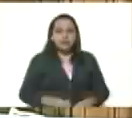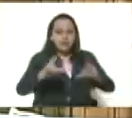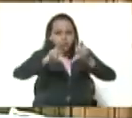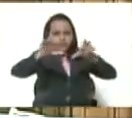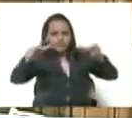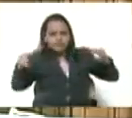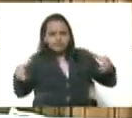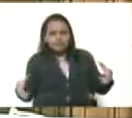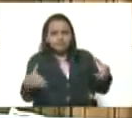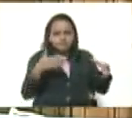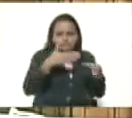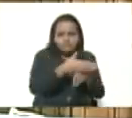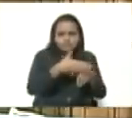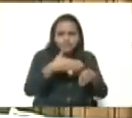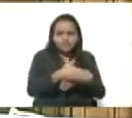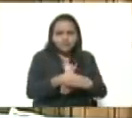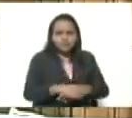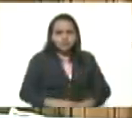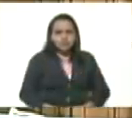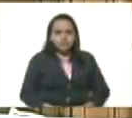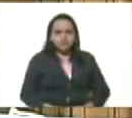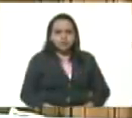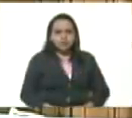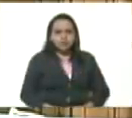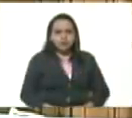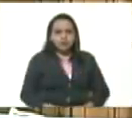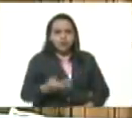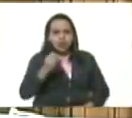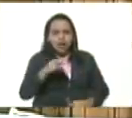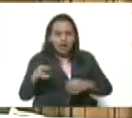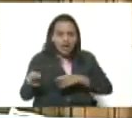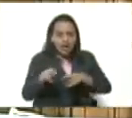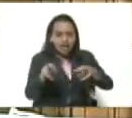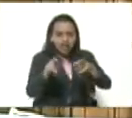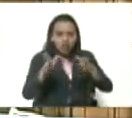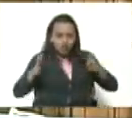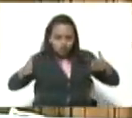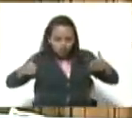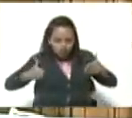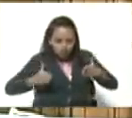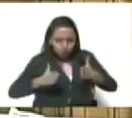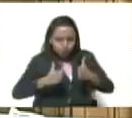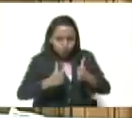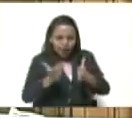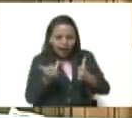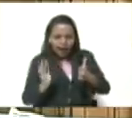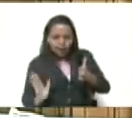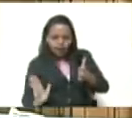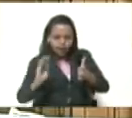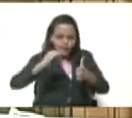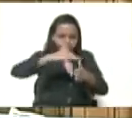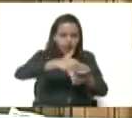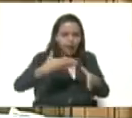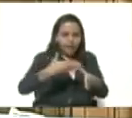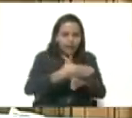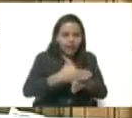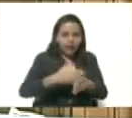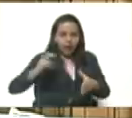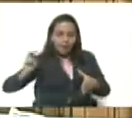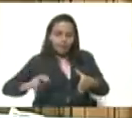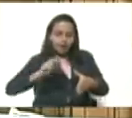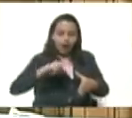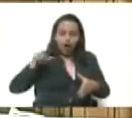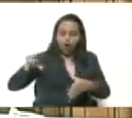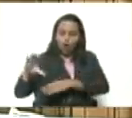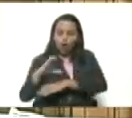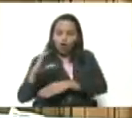puente de madera, en la parte angosta de uno de los ríos fronterizos para pasar gente de Colombia a Venezuela, para